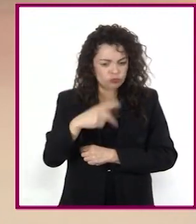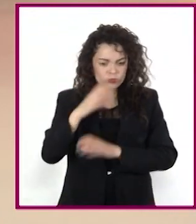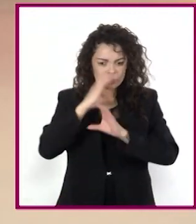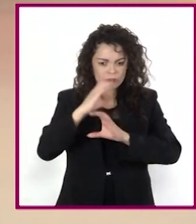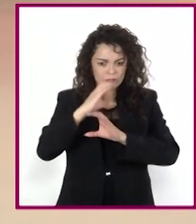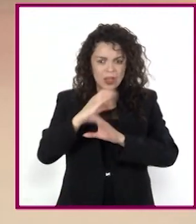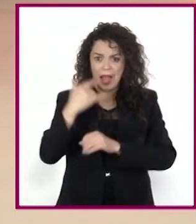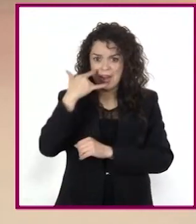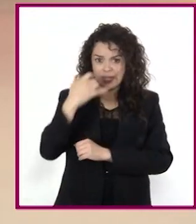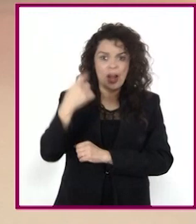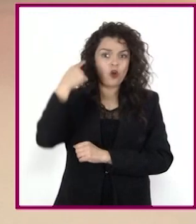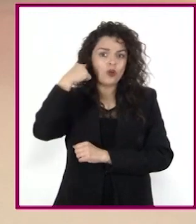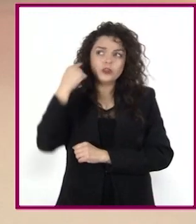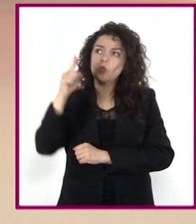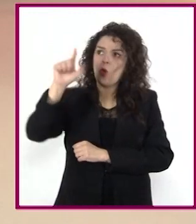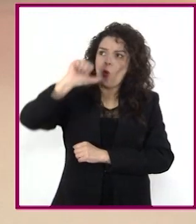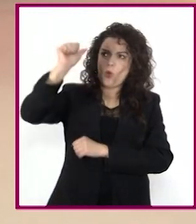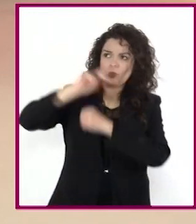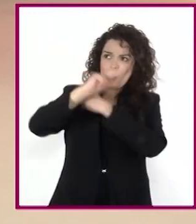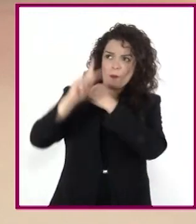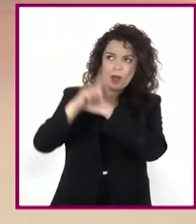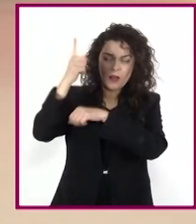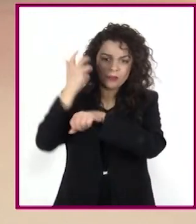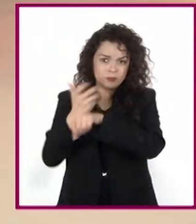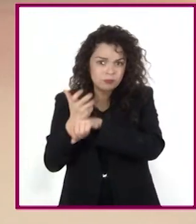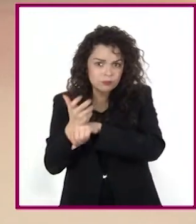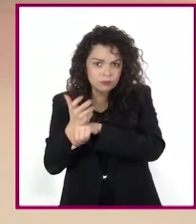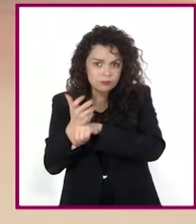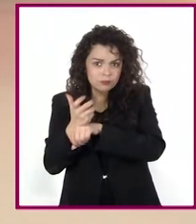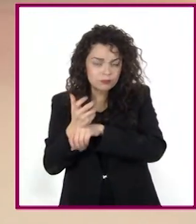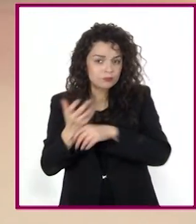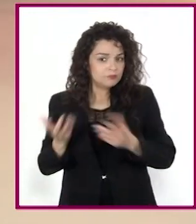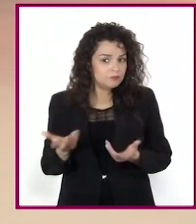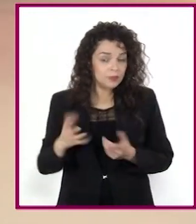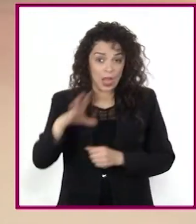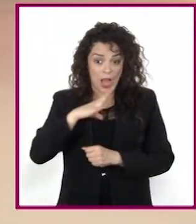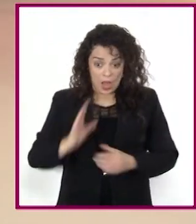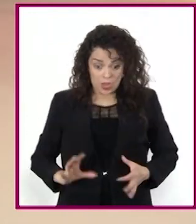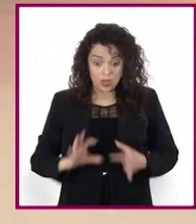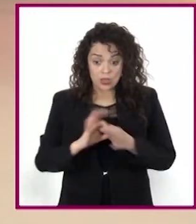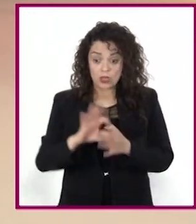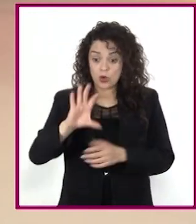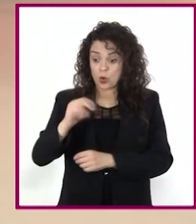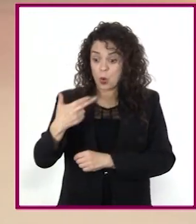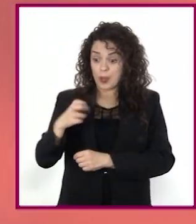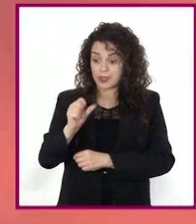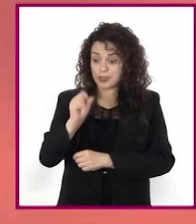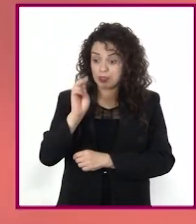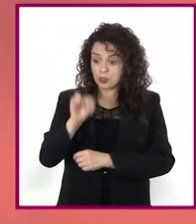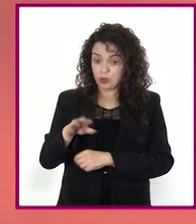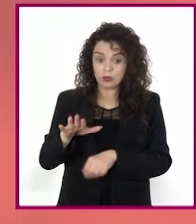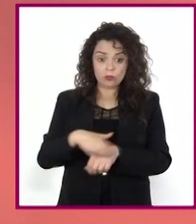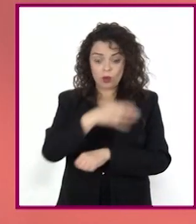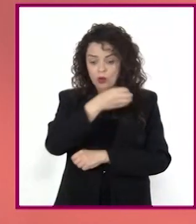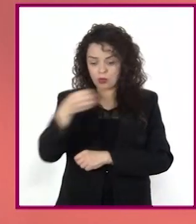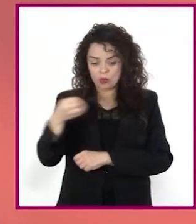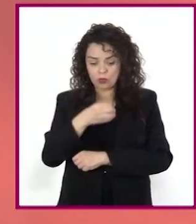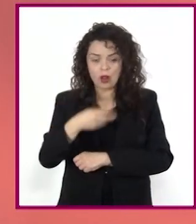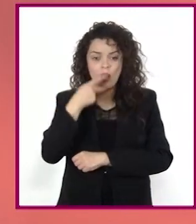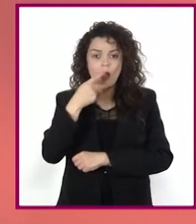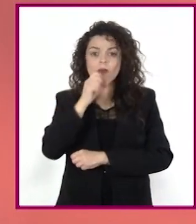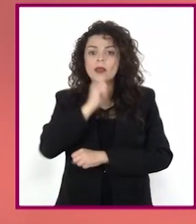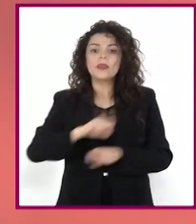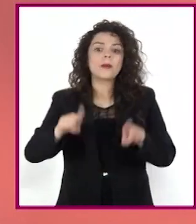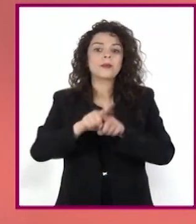norteamericano. ¿Hay cohesión? Porque ambas oraciones aluden a un mismo tema. Muy bien, ya